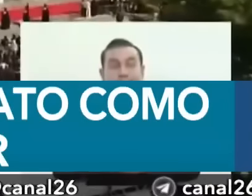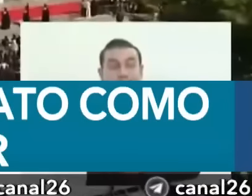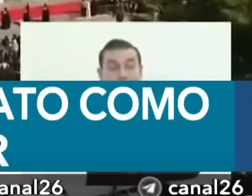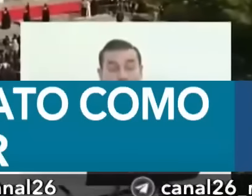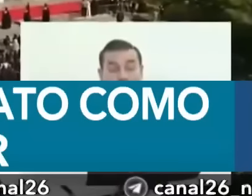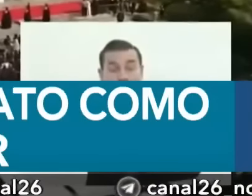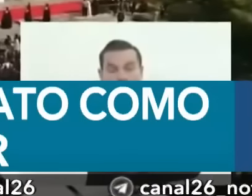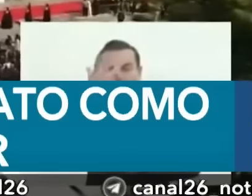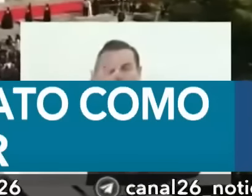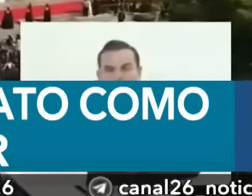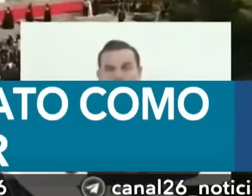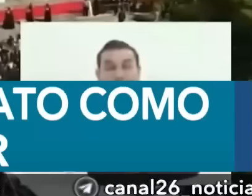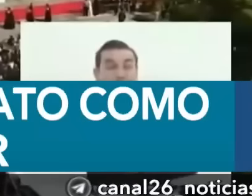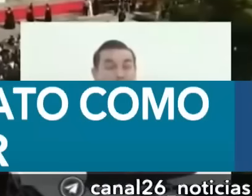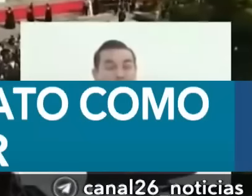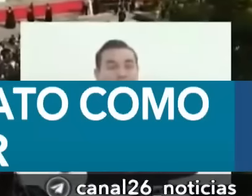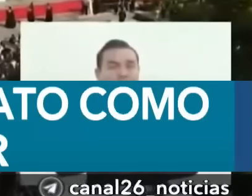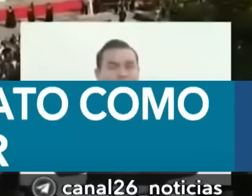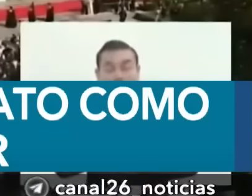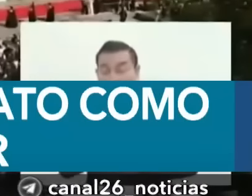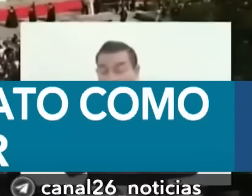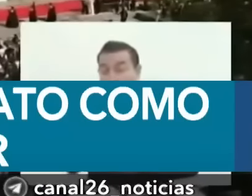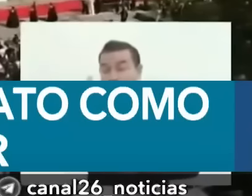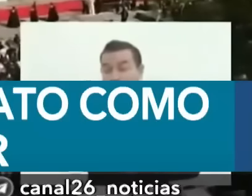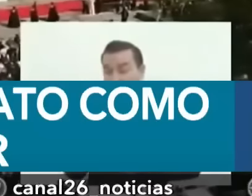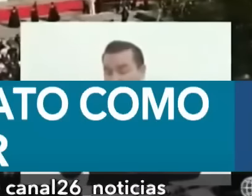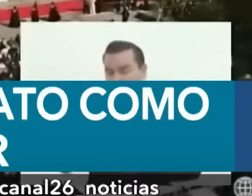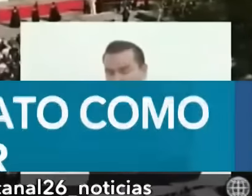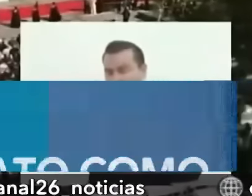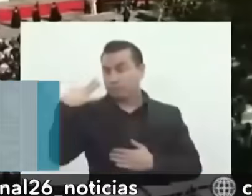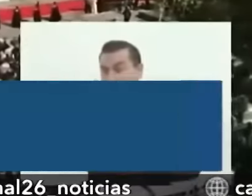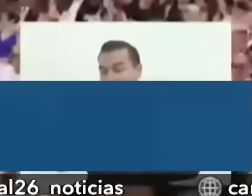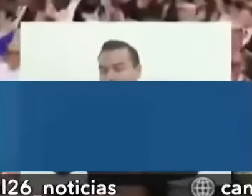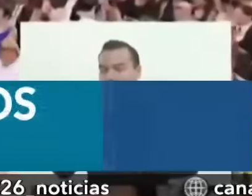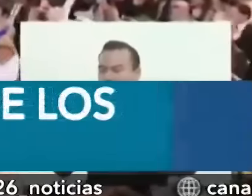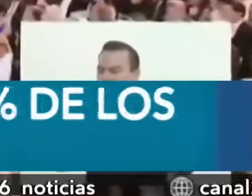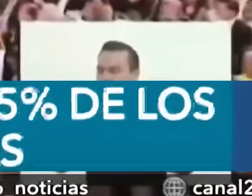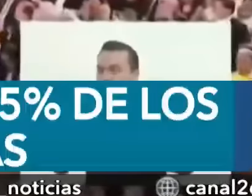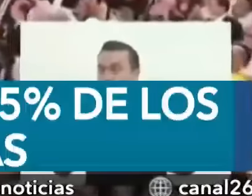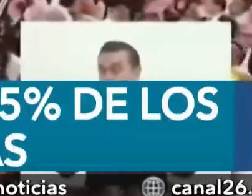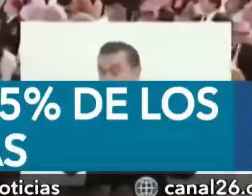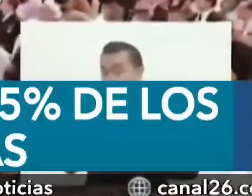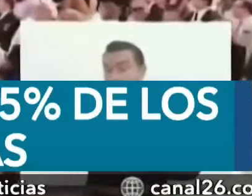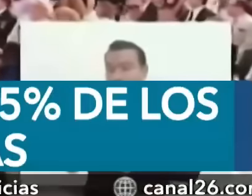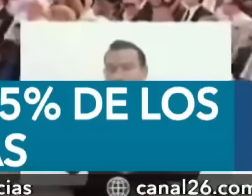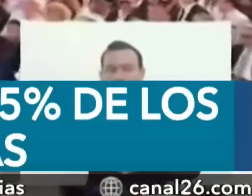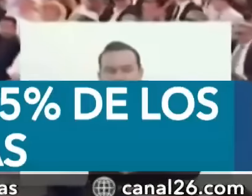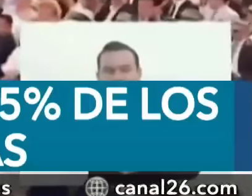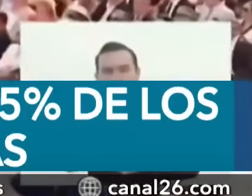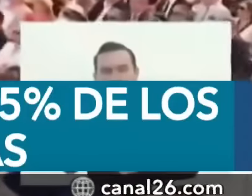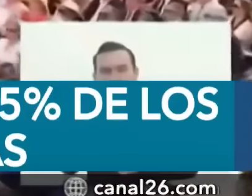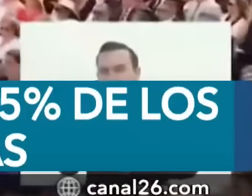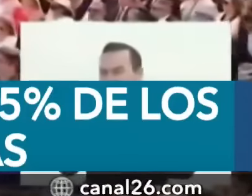Es decir, tienen algunos aspectos de la economía que comienzan a vislumbrarse como apenas positivos,